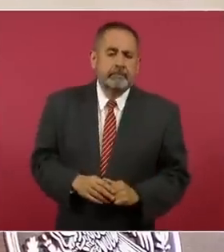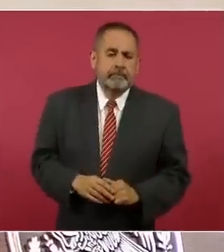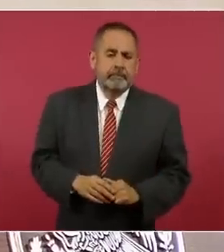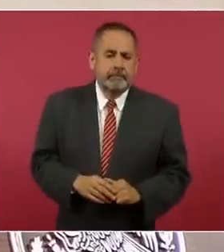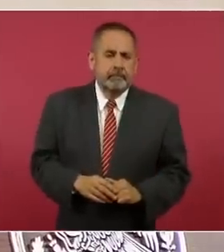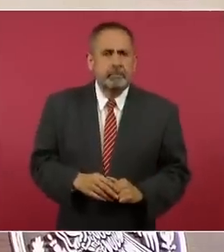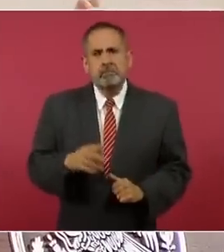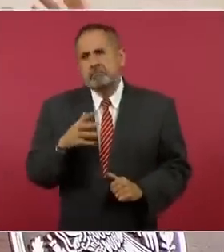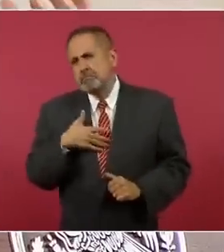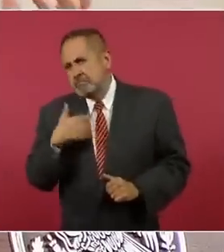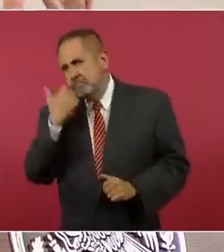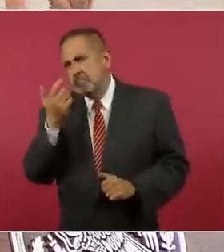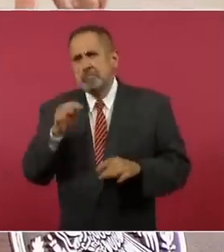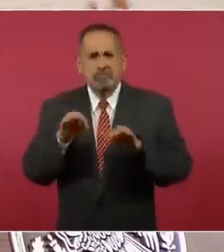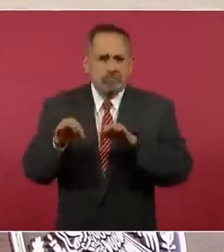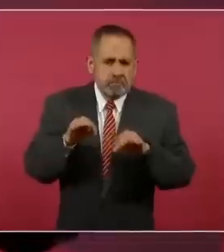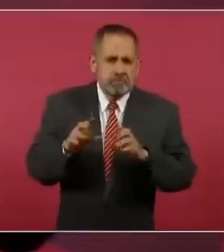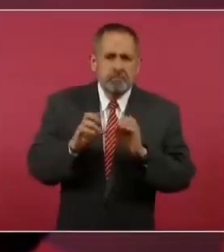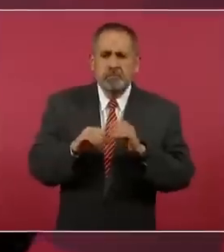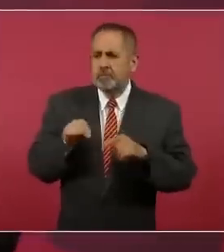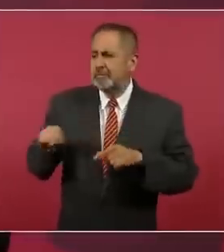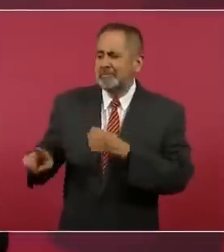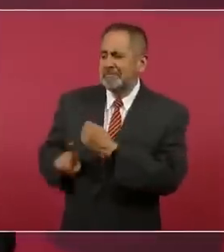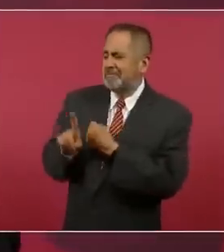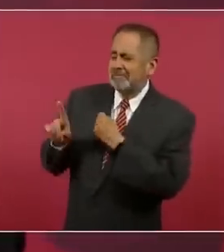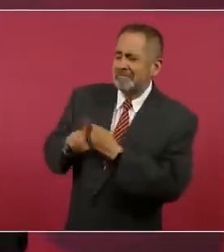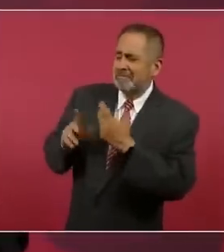por trabajo o por violencia.